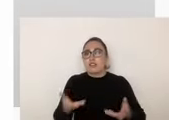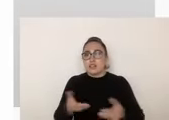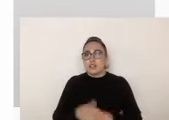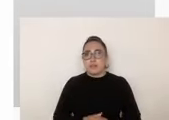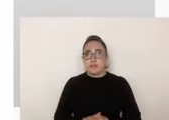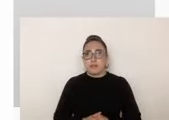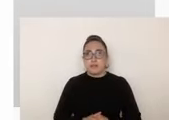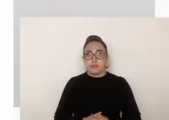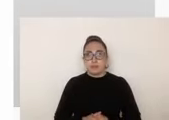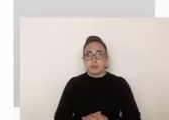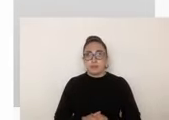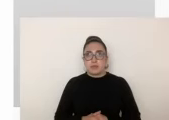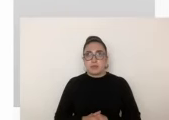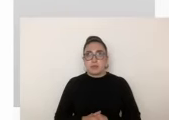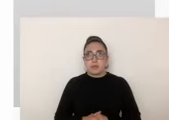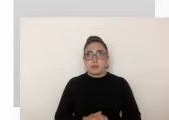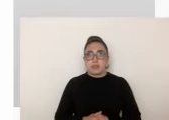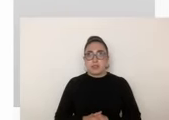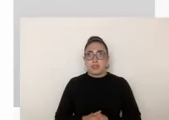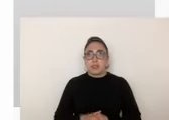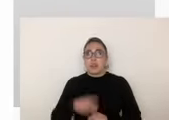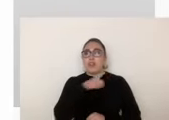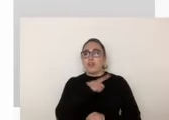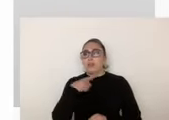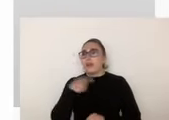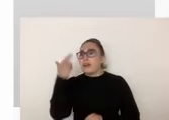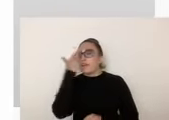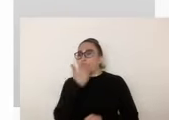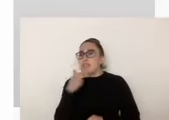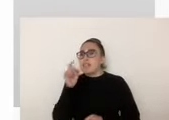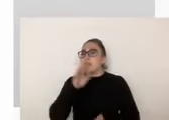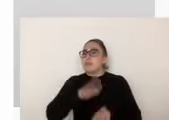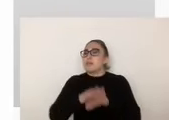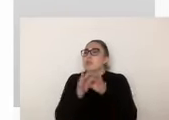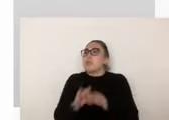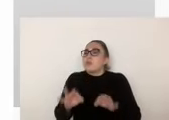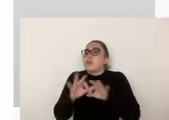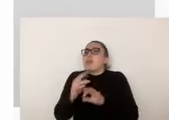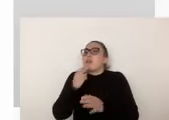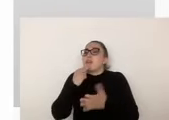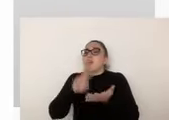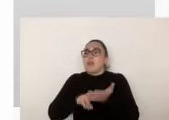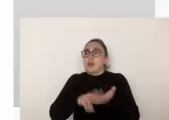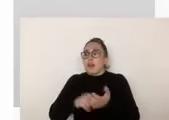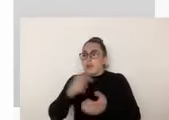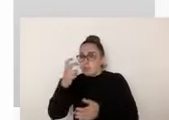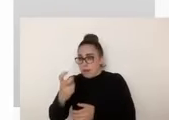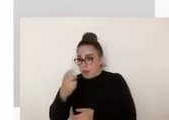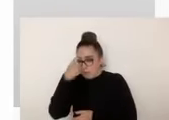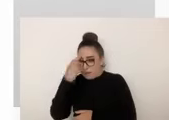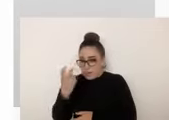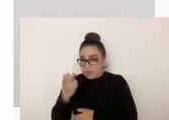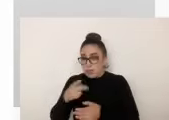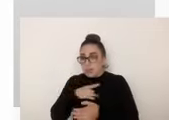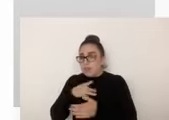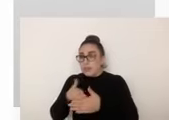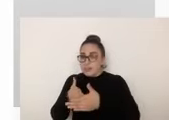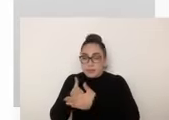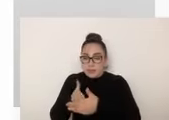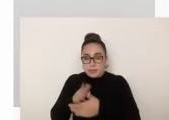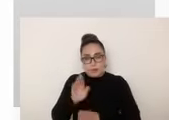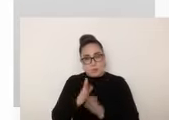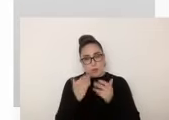consecuencialismo es que hay que maximizar lo bueno o lo valioso. Y que en esa maximización no tenemos restricciones. ¿de acuerdo? Pero eso no